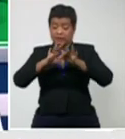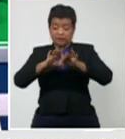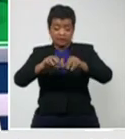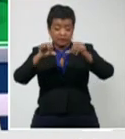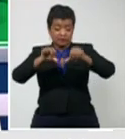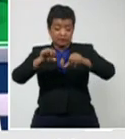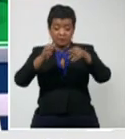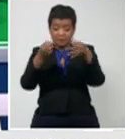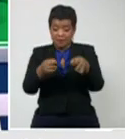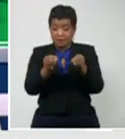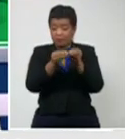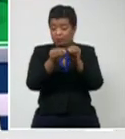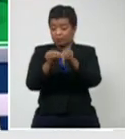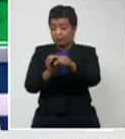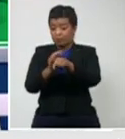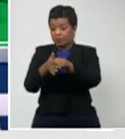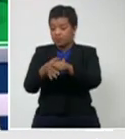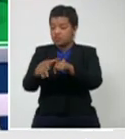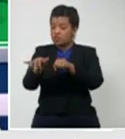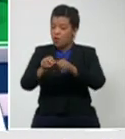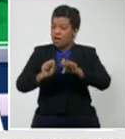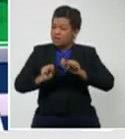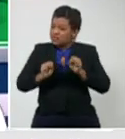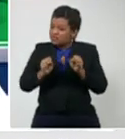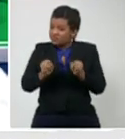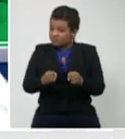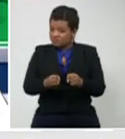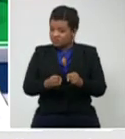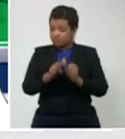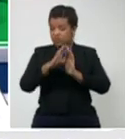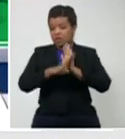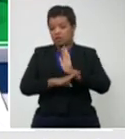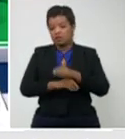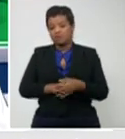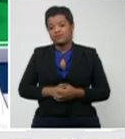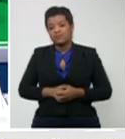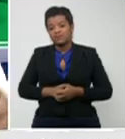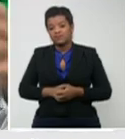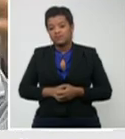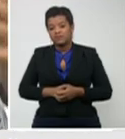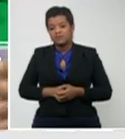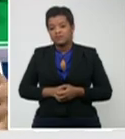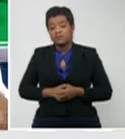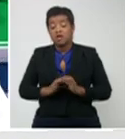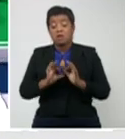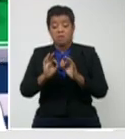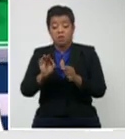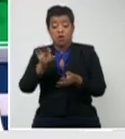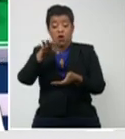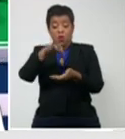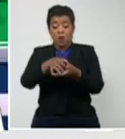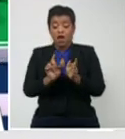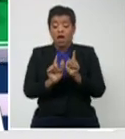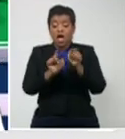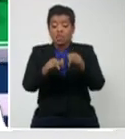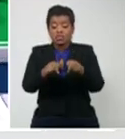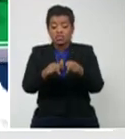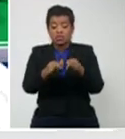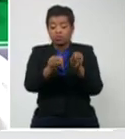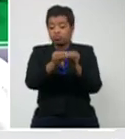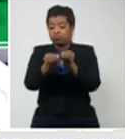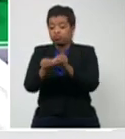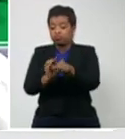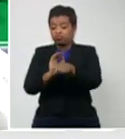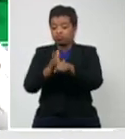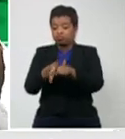más importante. Y dentro del lugar donde la transmisión es importante, pues sabemos que se cierran lugares,